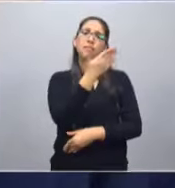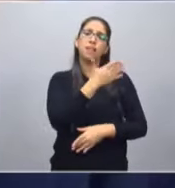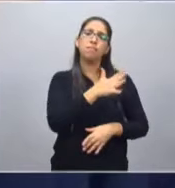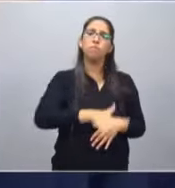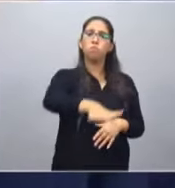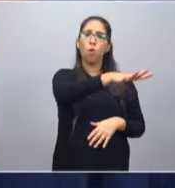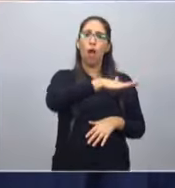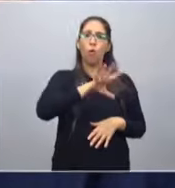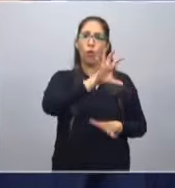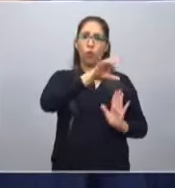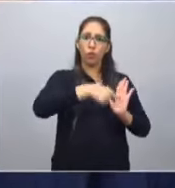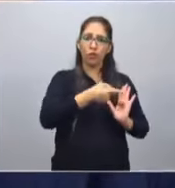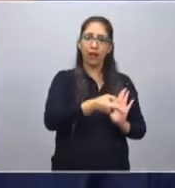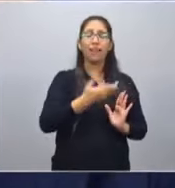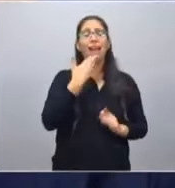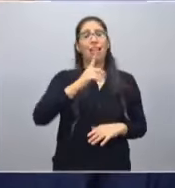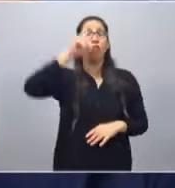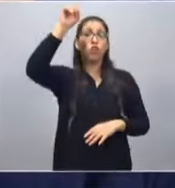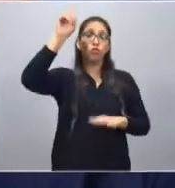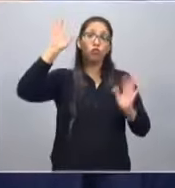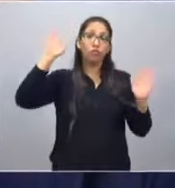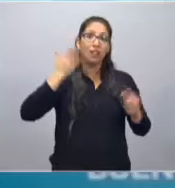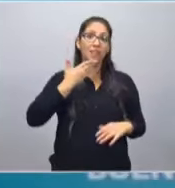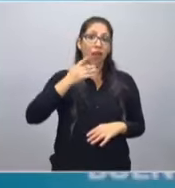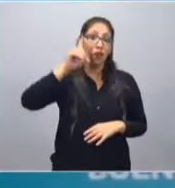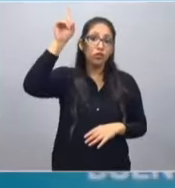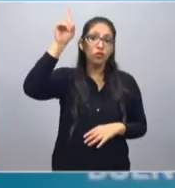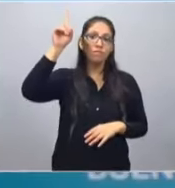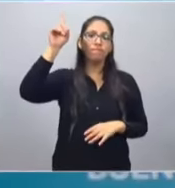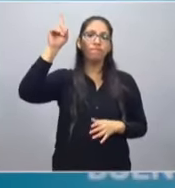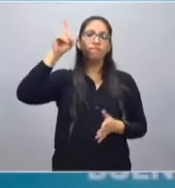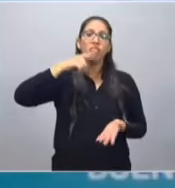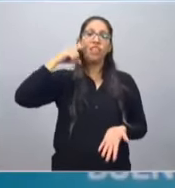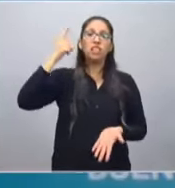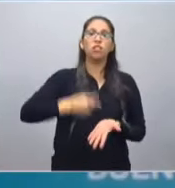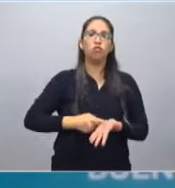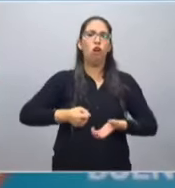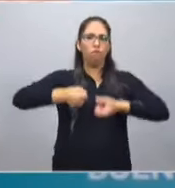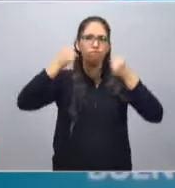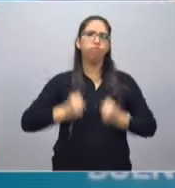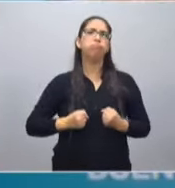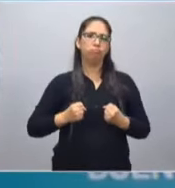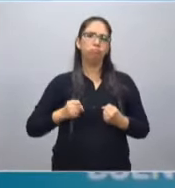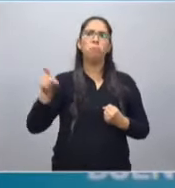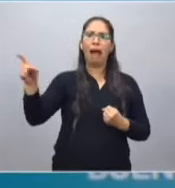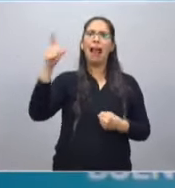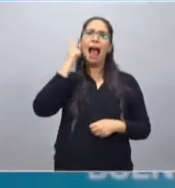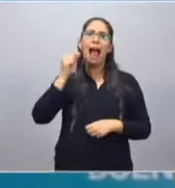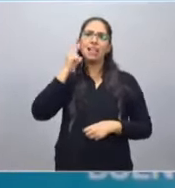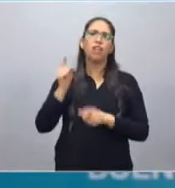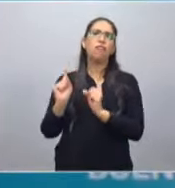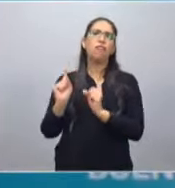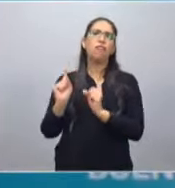Y gracias gracias a Dios Perdón una decisión contundente para que ael siga siendo gobernador